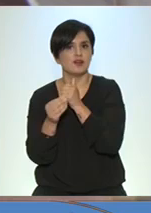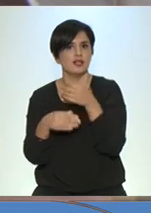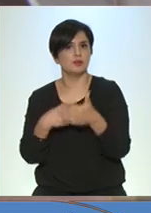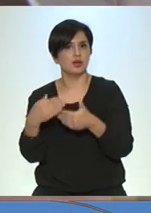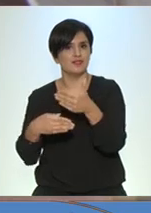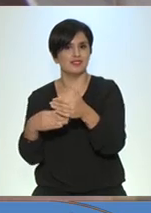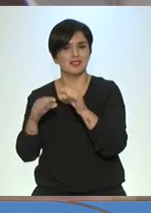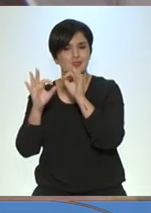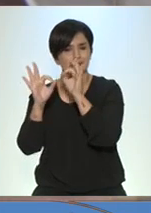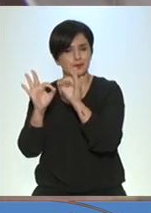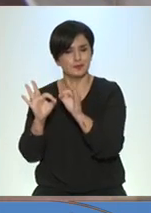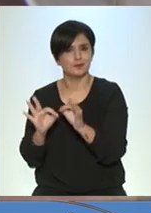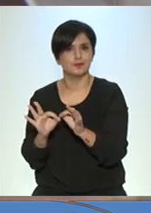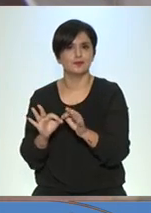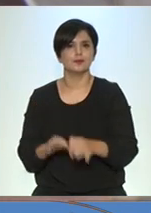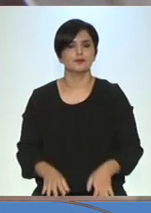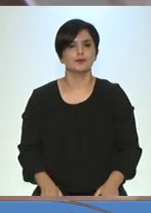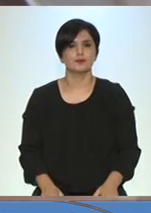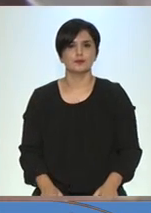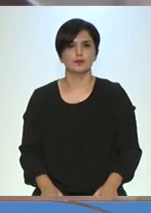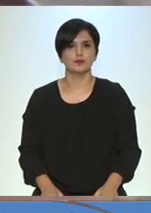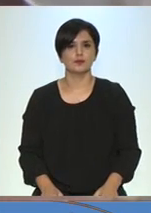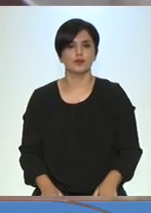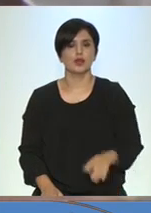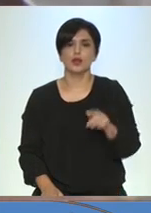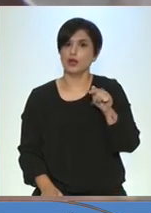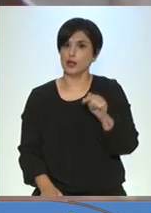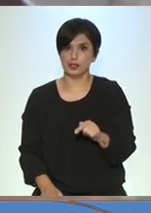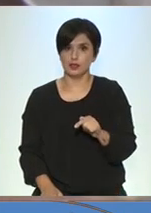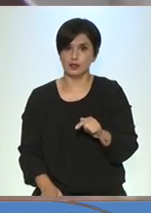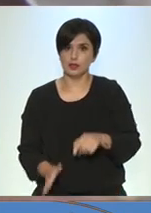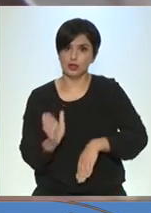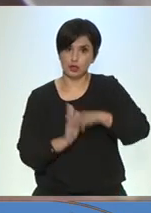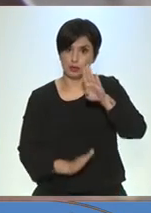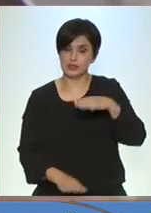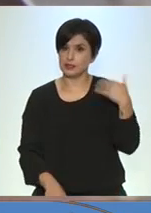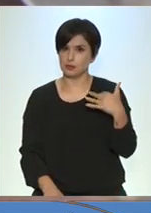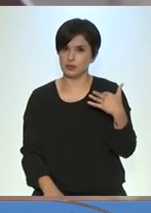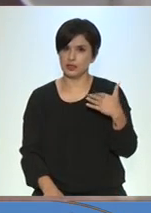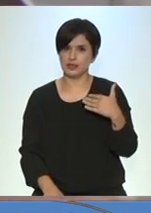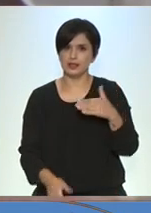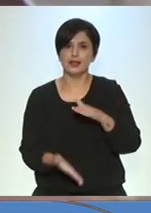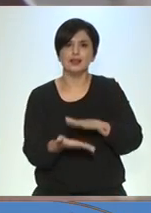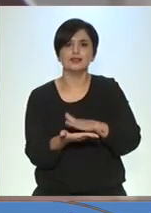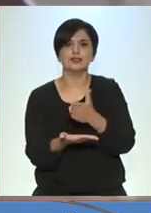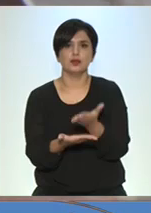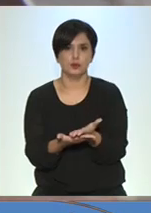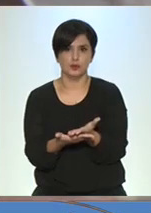y perfeccionar en lo que hemos realizado. Aquí lo principal es lo sanitario,